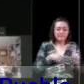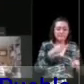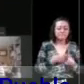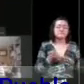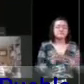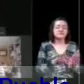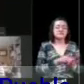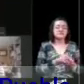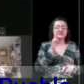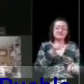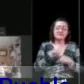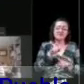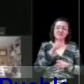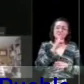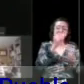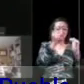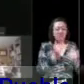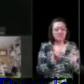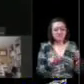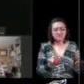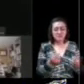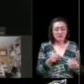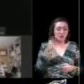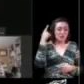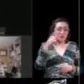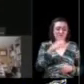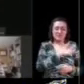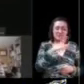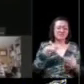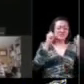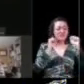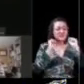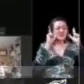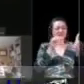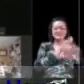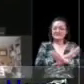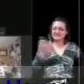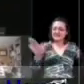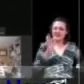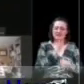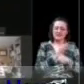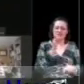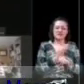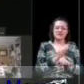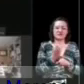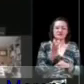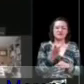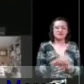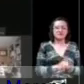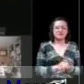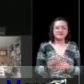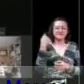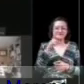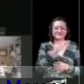calumnias que por resultados. Puebla debe despertar ya de esta pesadilla. Puebla no